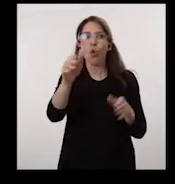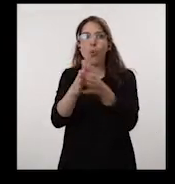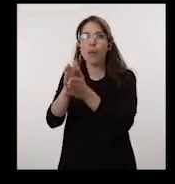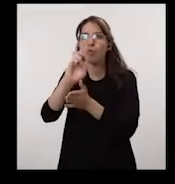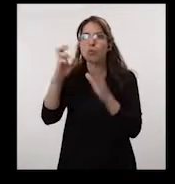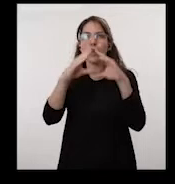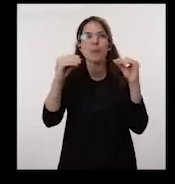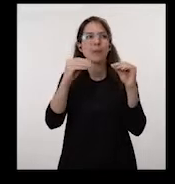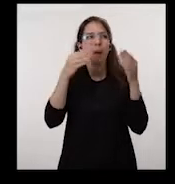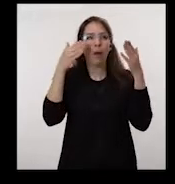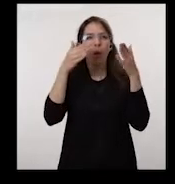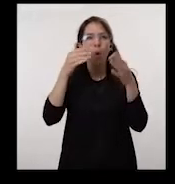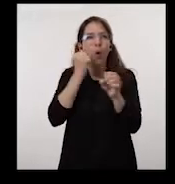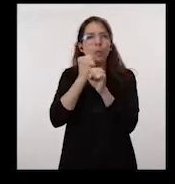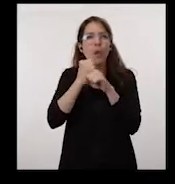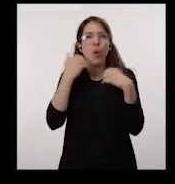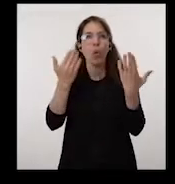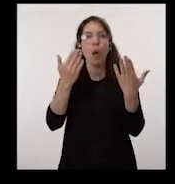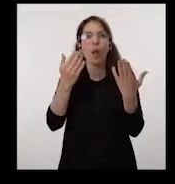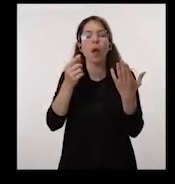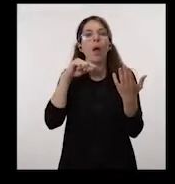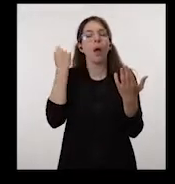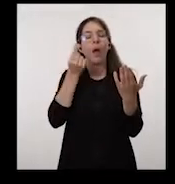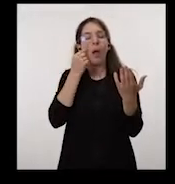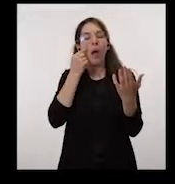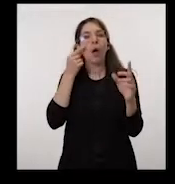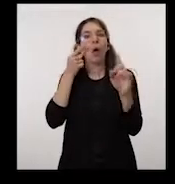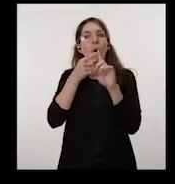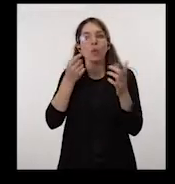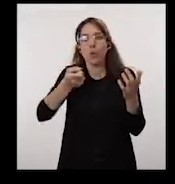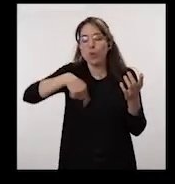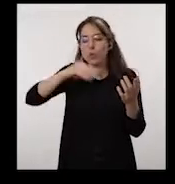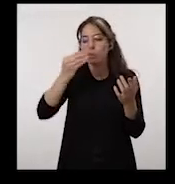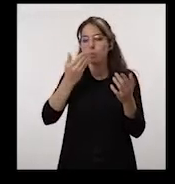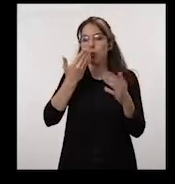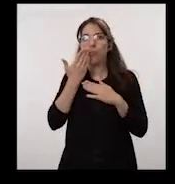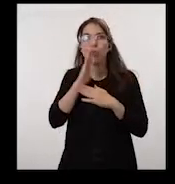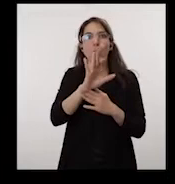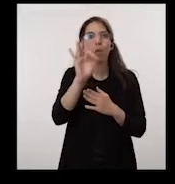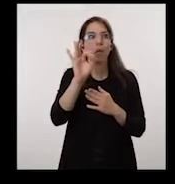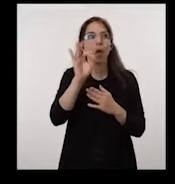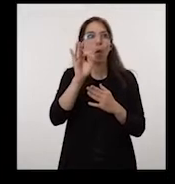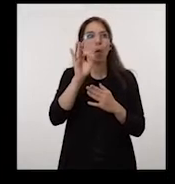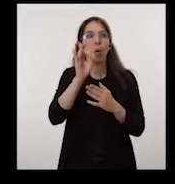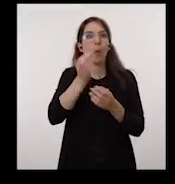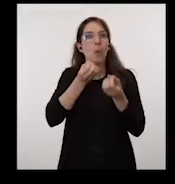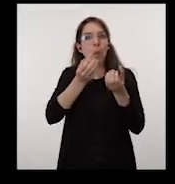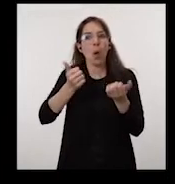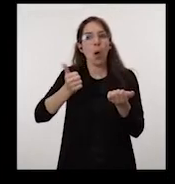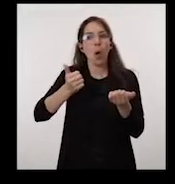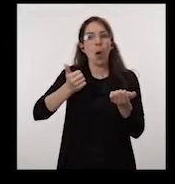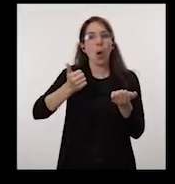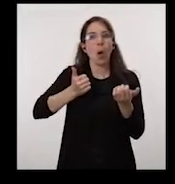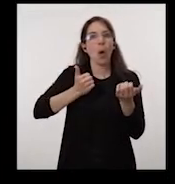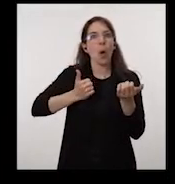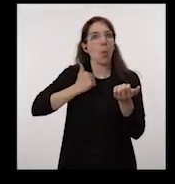están trabajando con la intención de poder proponer o plantear opciones de investigación que sean